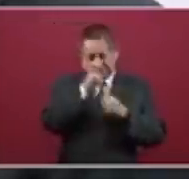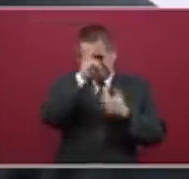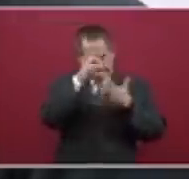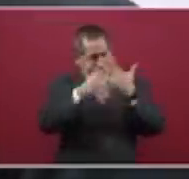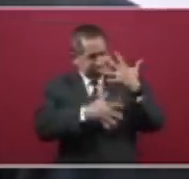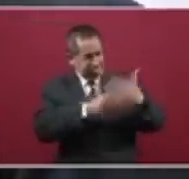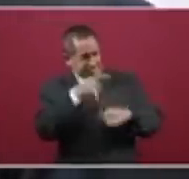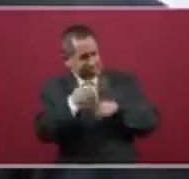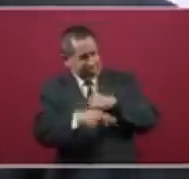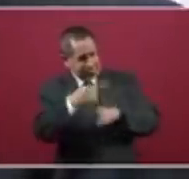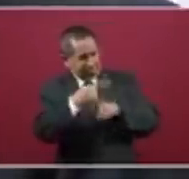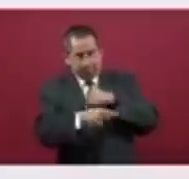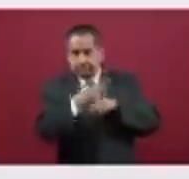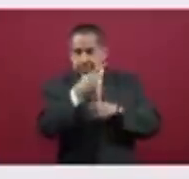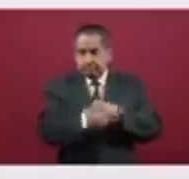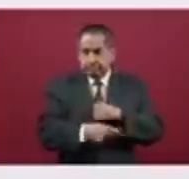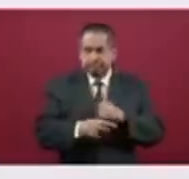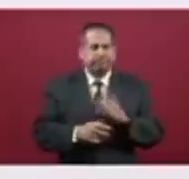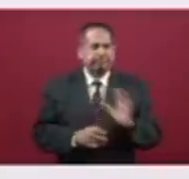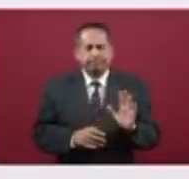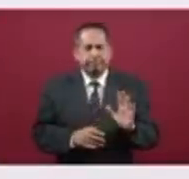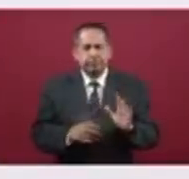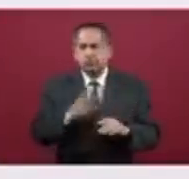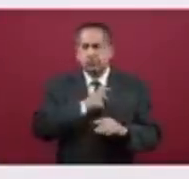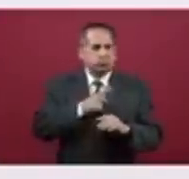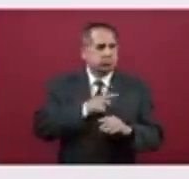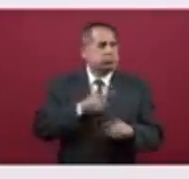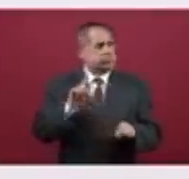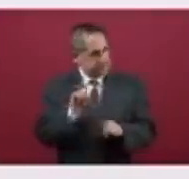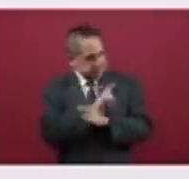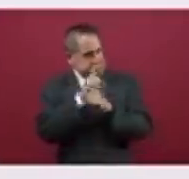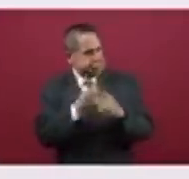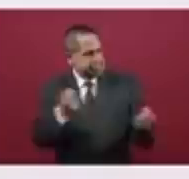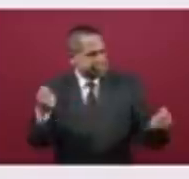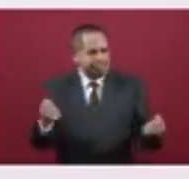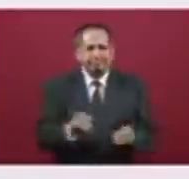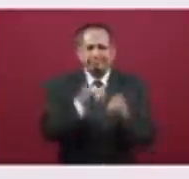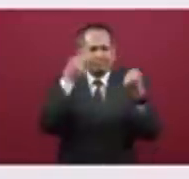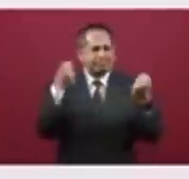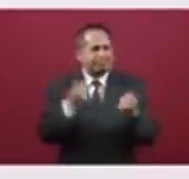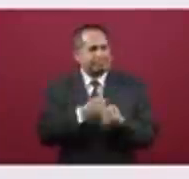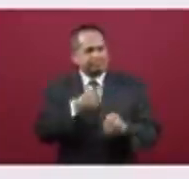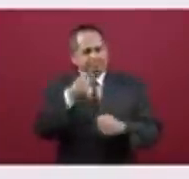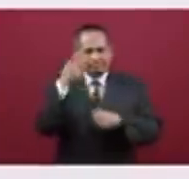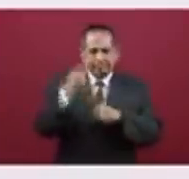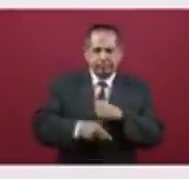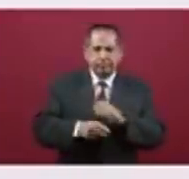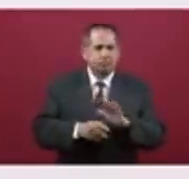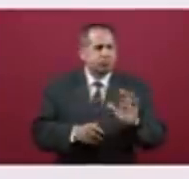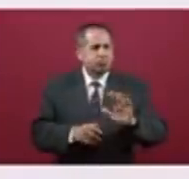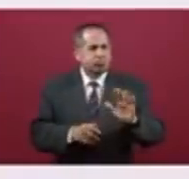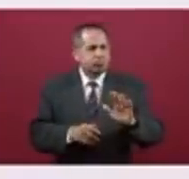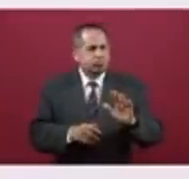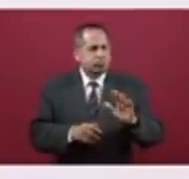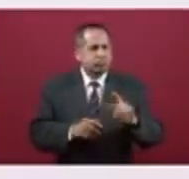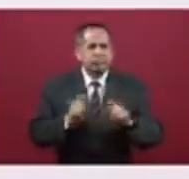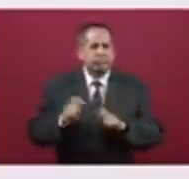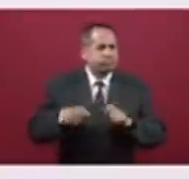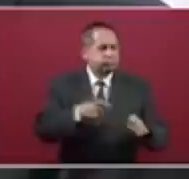veces no se debe enfrentar con violencia sino haciendo el bien